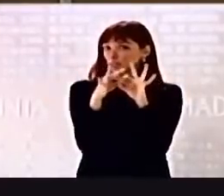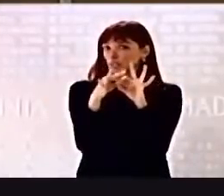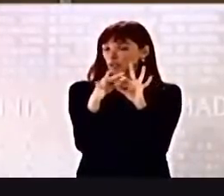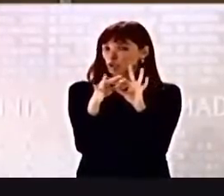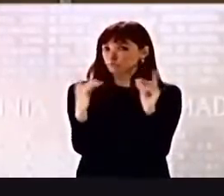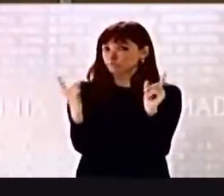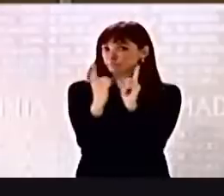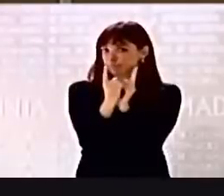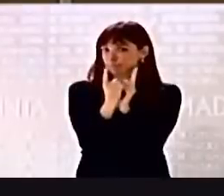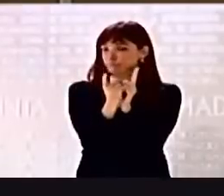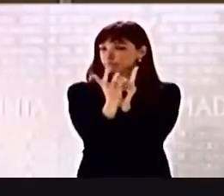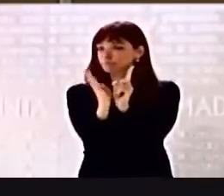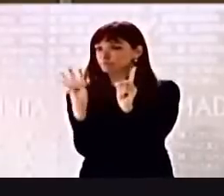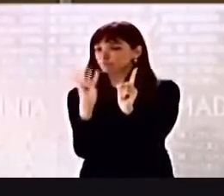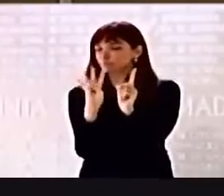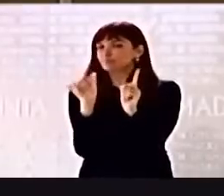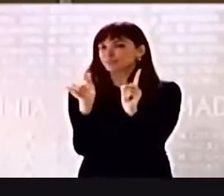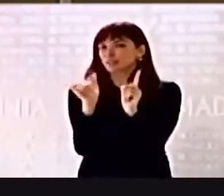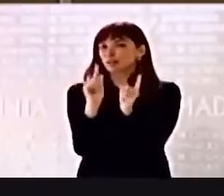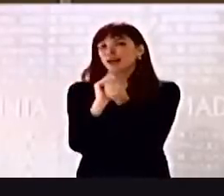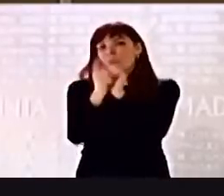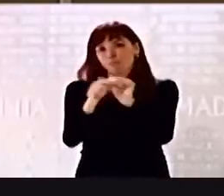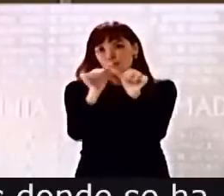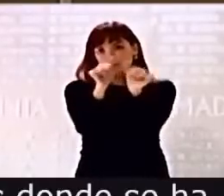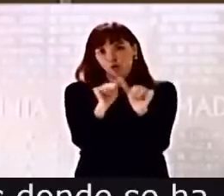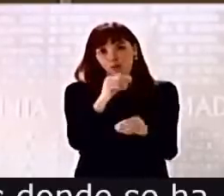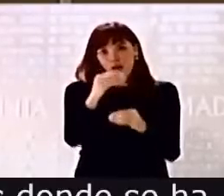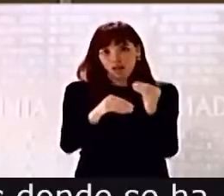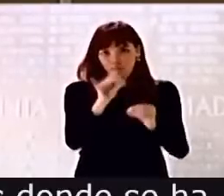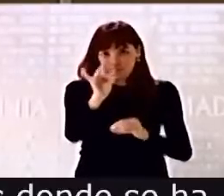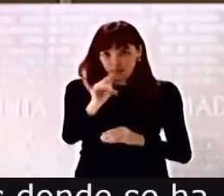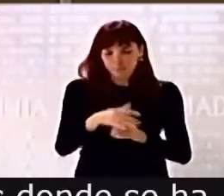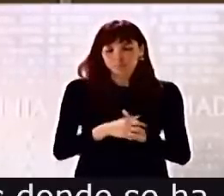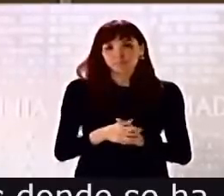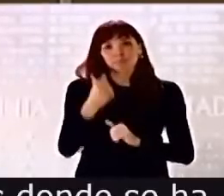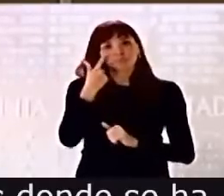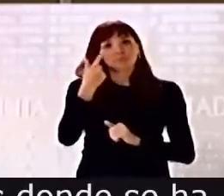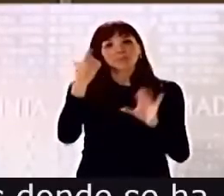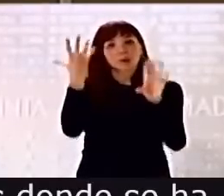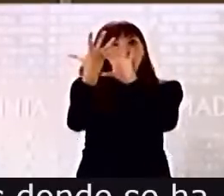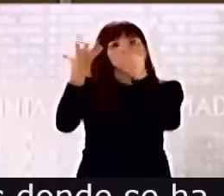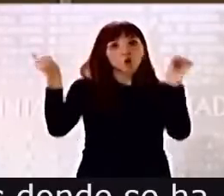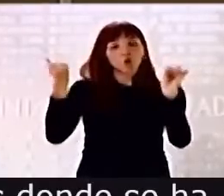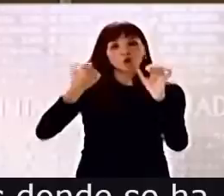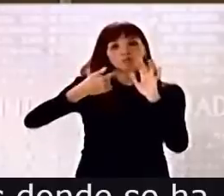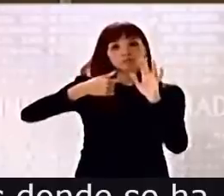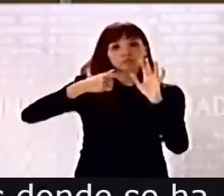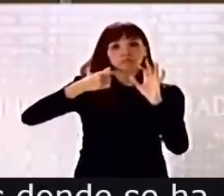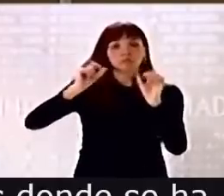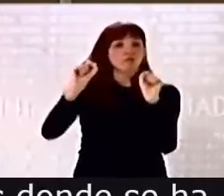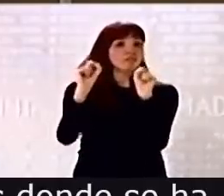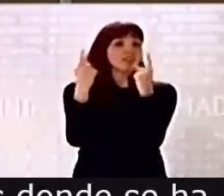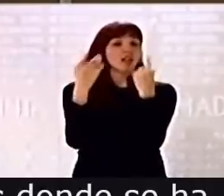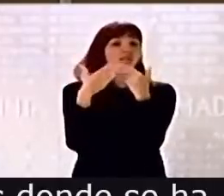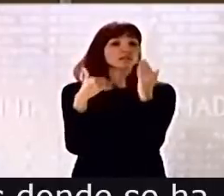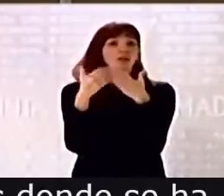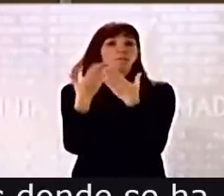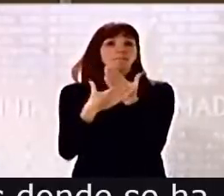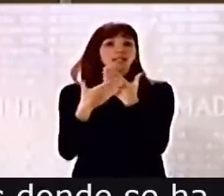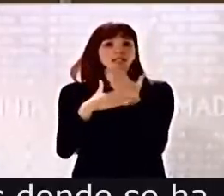que es donde se ha cambiado el criterio, en el protocolo establecido por el Ministerio de Sanidad